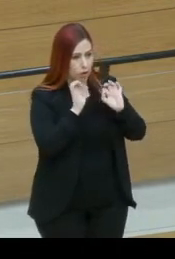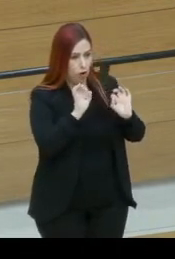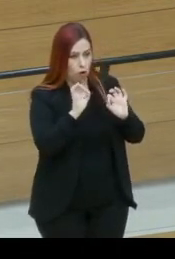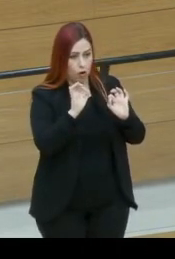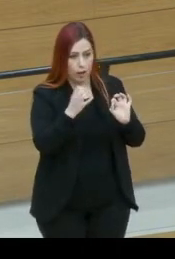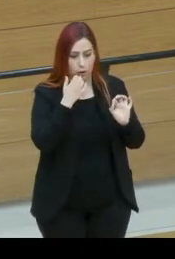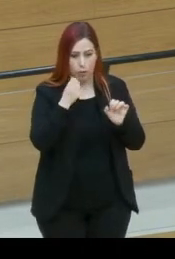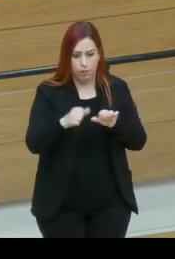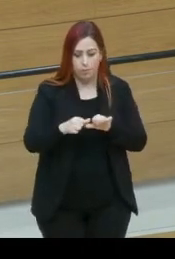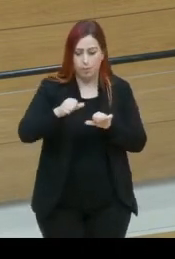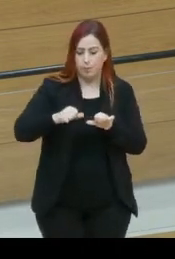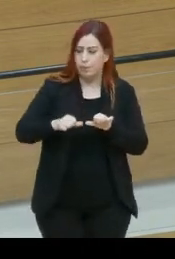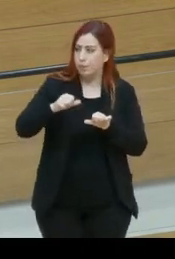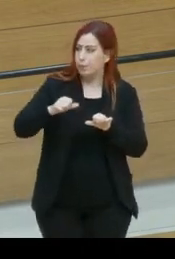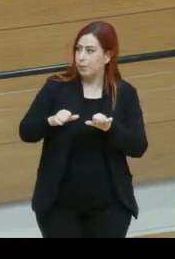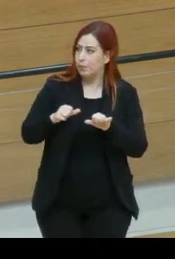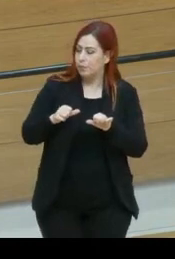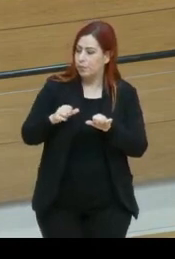te muestro para que veas.